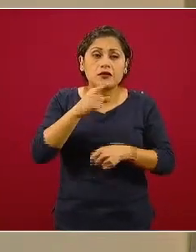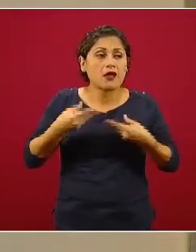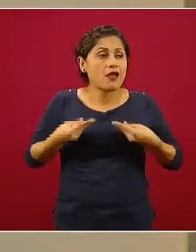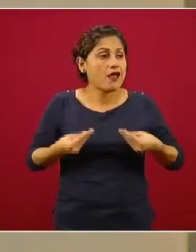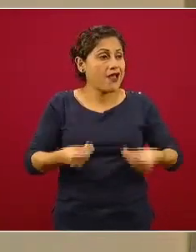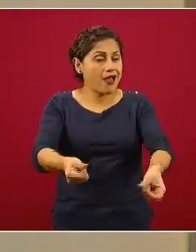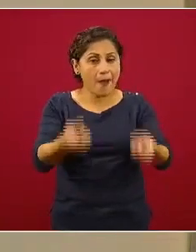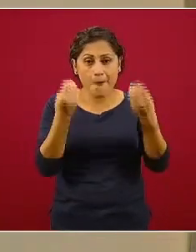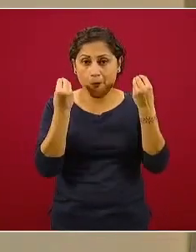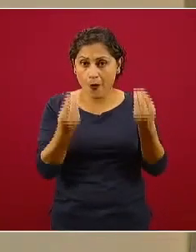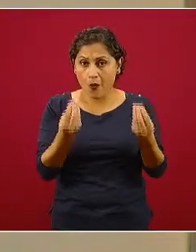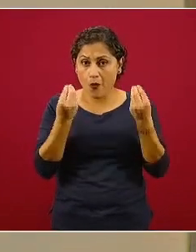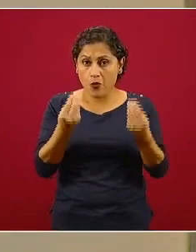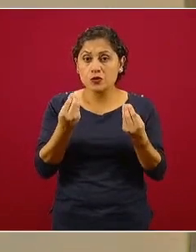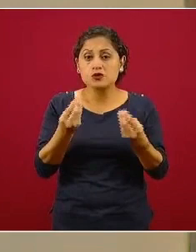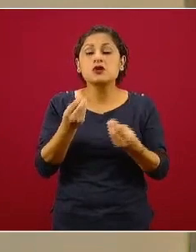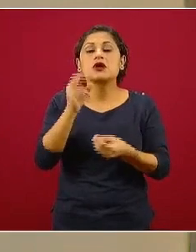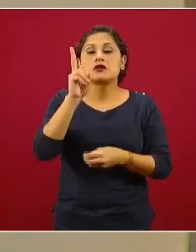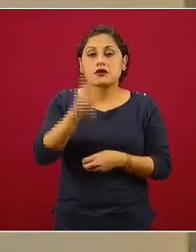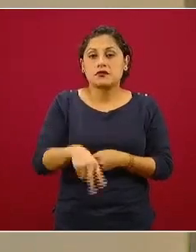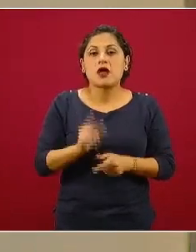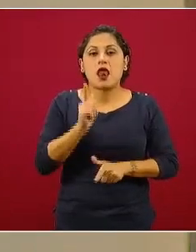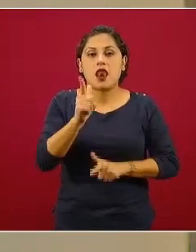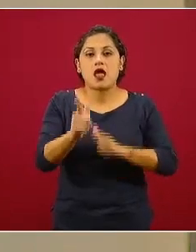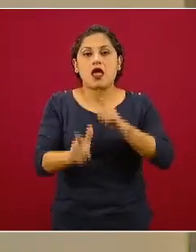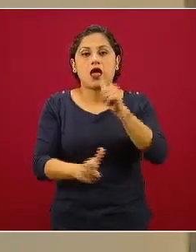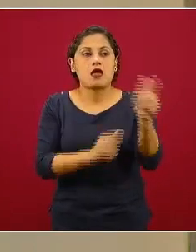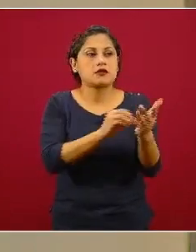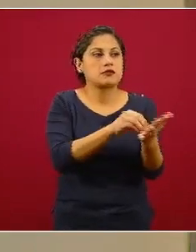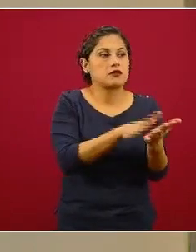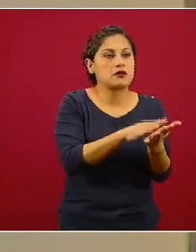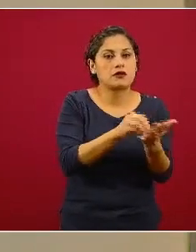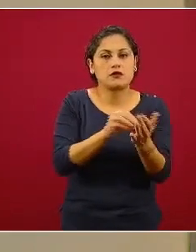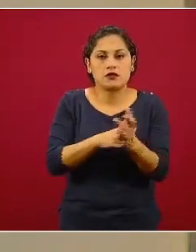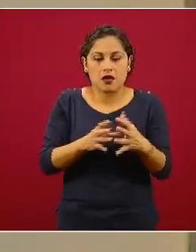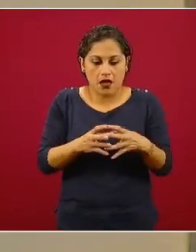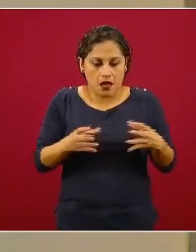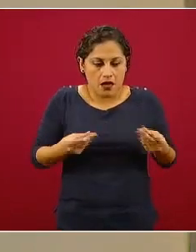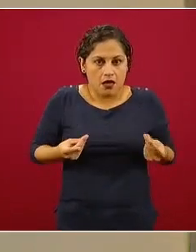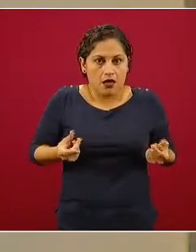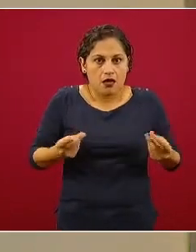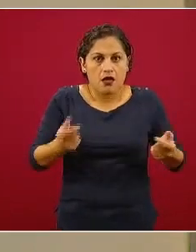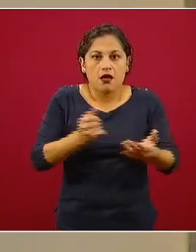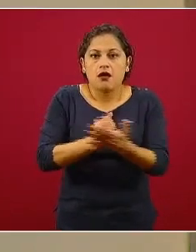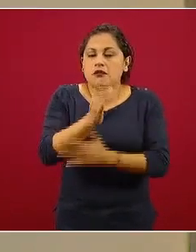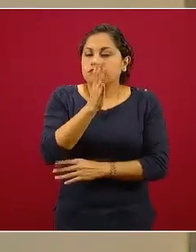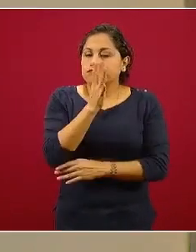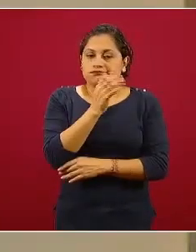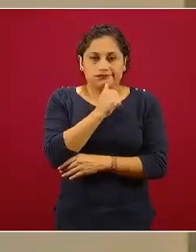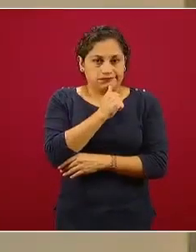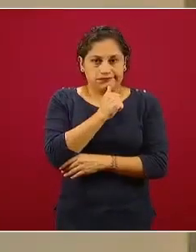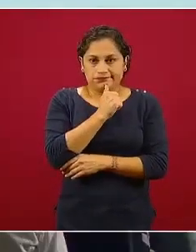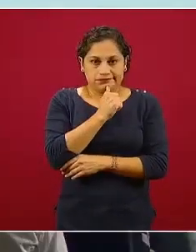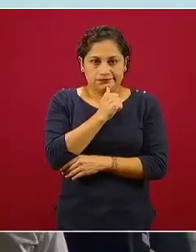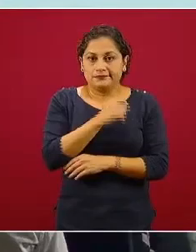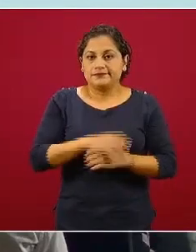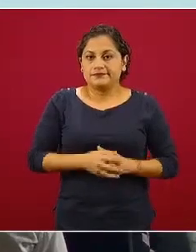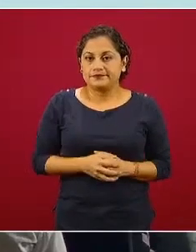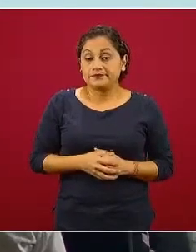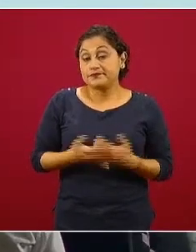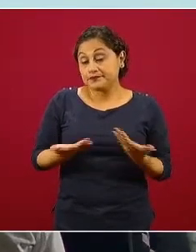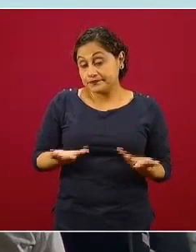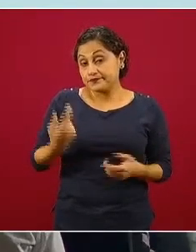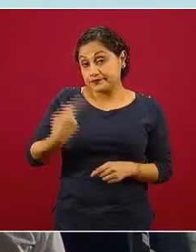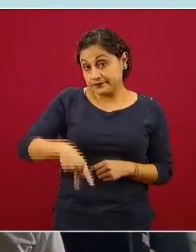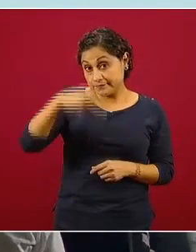lento y no permite tomar decisiones en forma ágil, en forma expedita. Y México